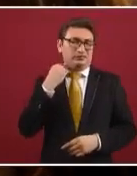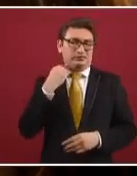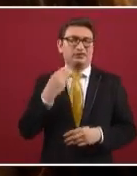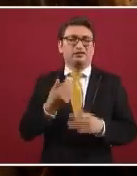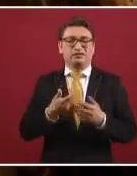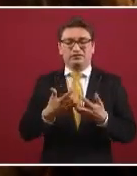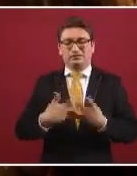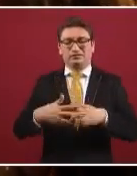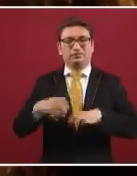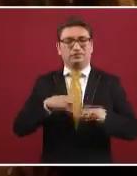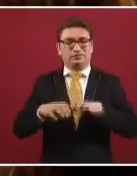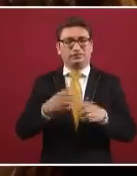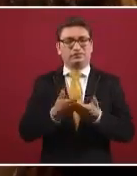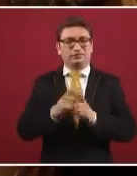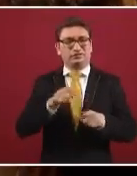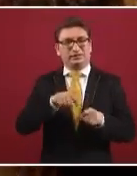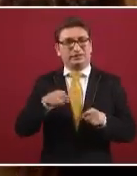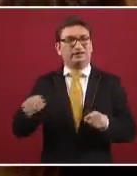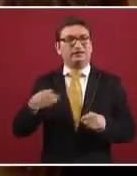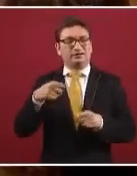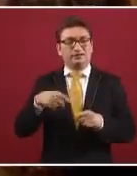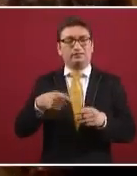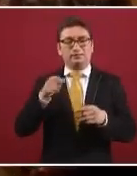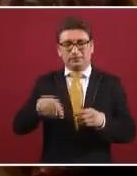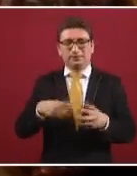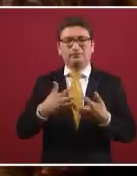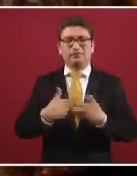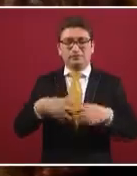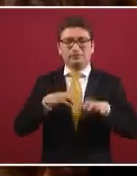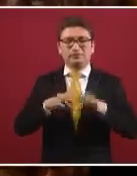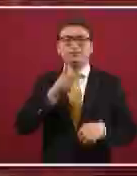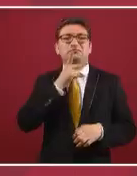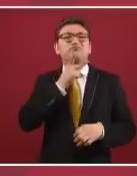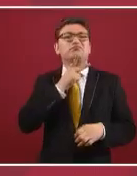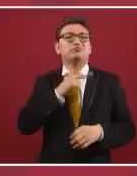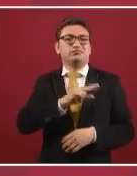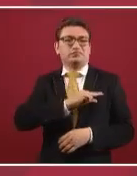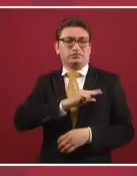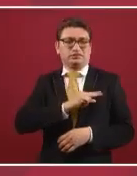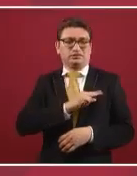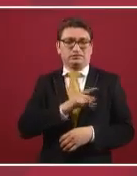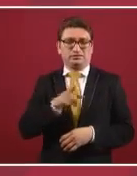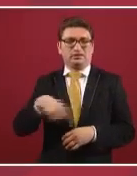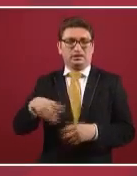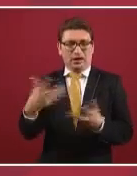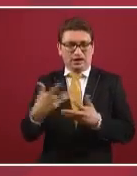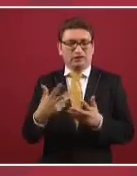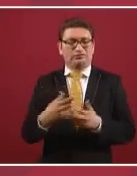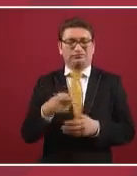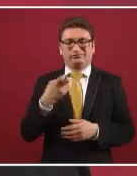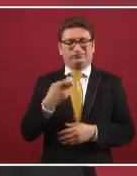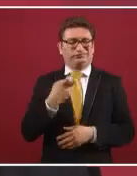las empresas petroleras particulares. Una vergüenza.